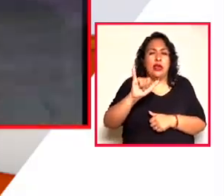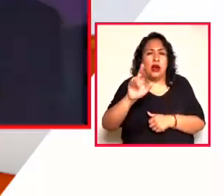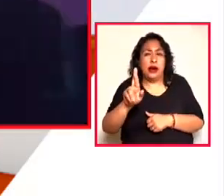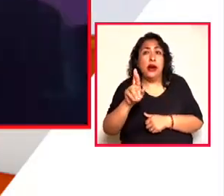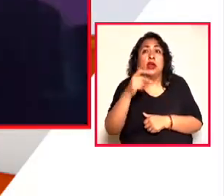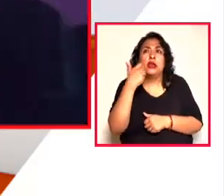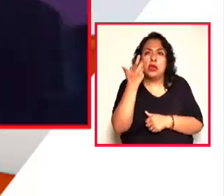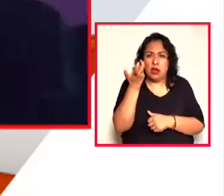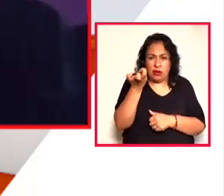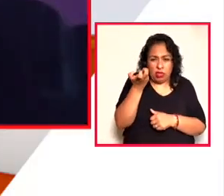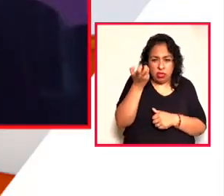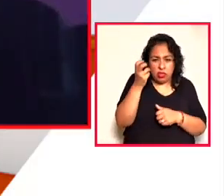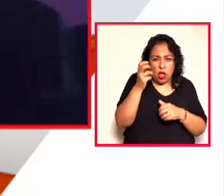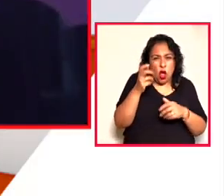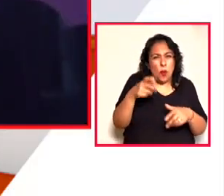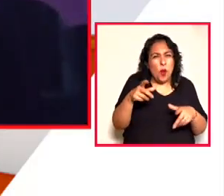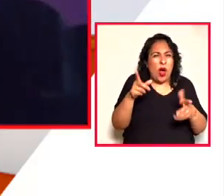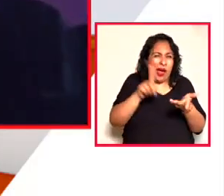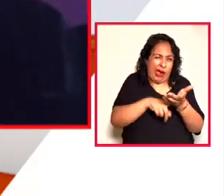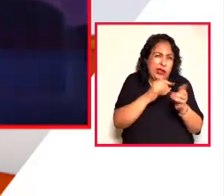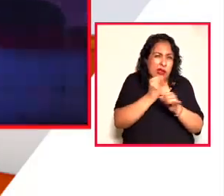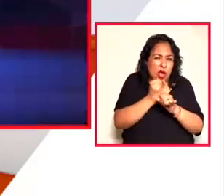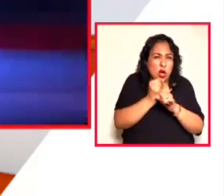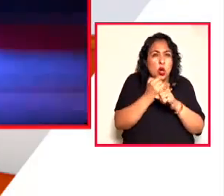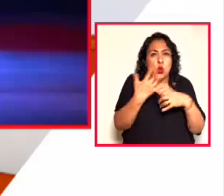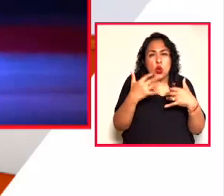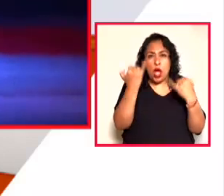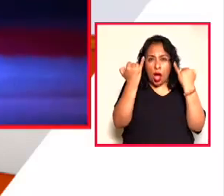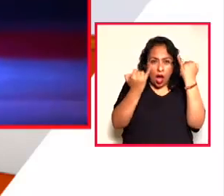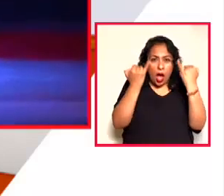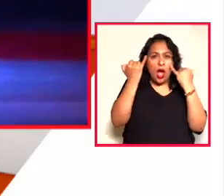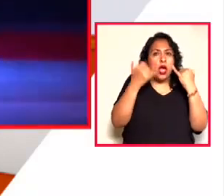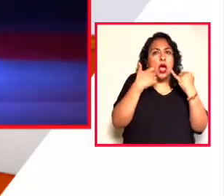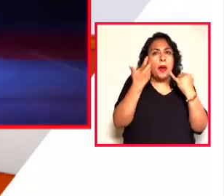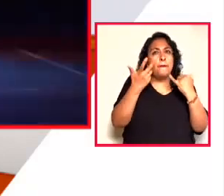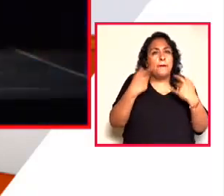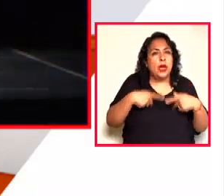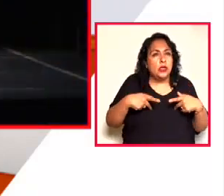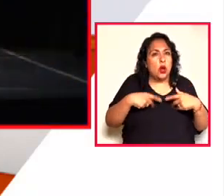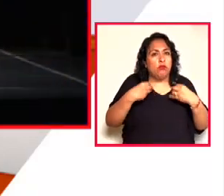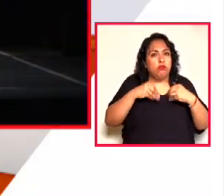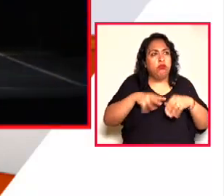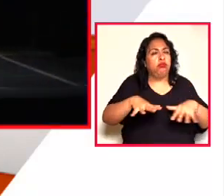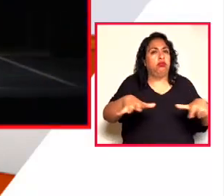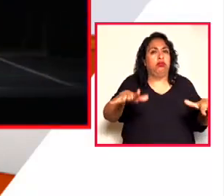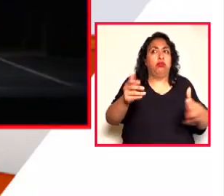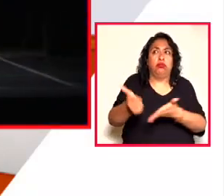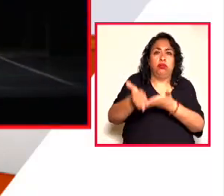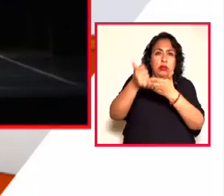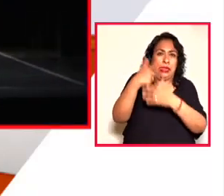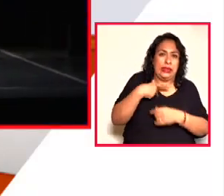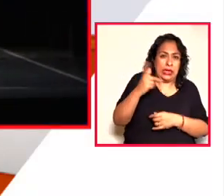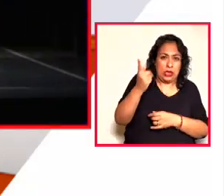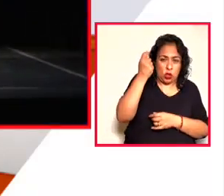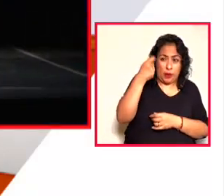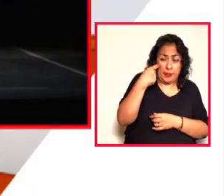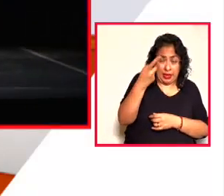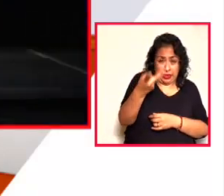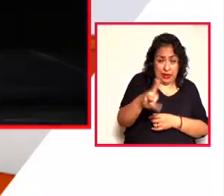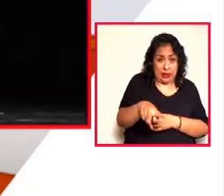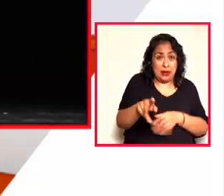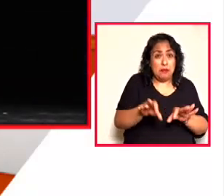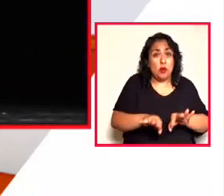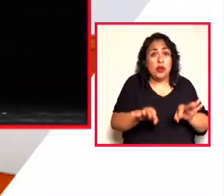creativa. De igual modo, apunta a alcanzar públicos más amplios a través de la tecnología, si bien tienen presente el papel preponderante de